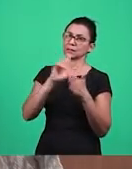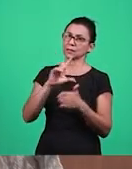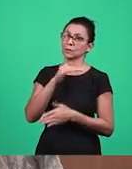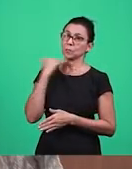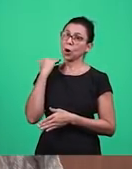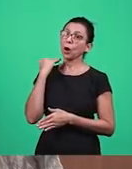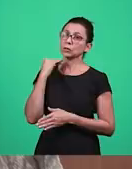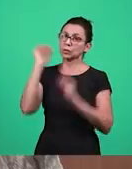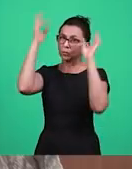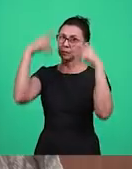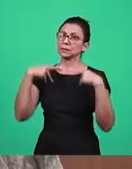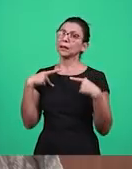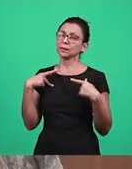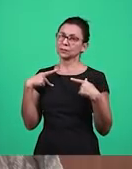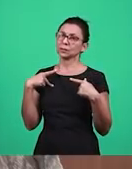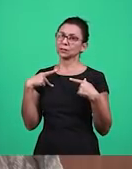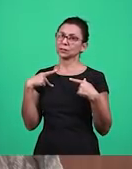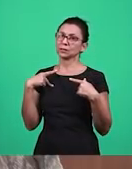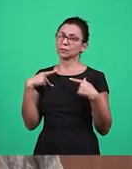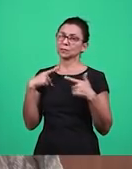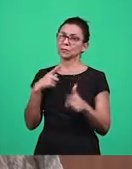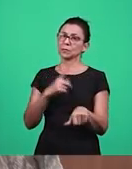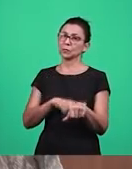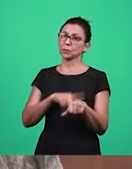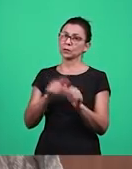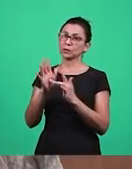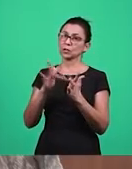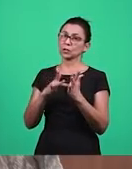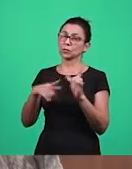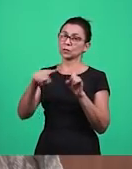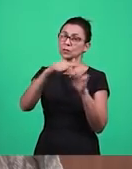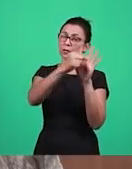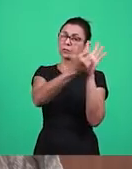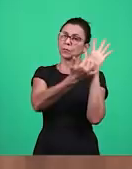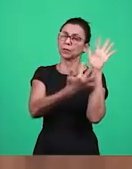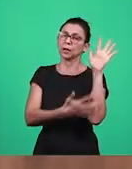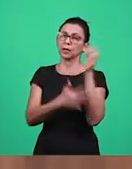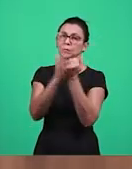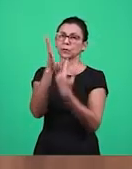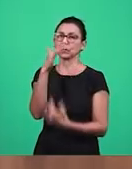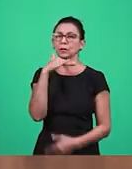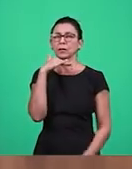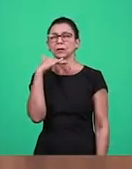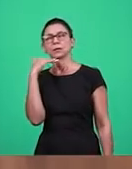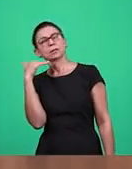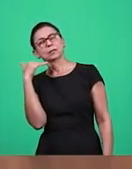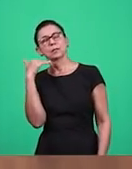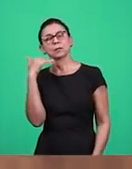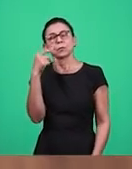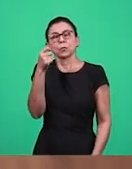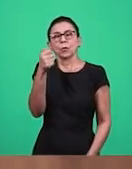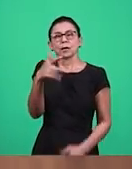juicio, pero en un momento en el que ya está yéndose hacia la muerte, perdiendo la vida, Él recibe